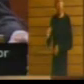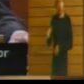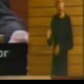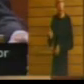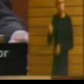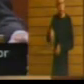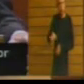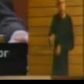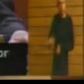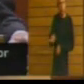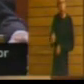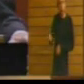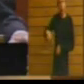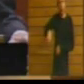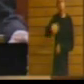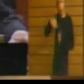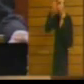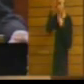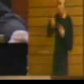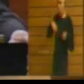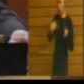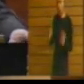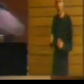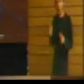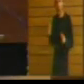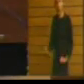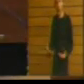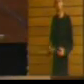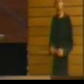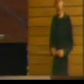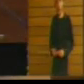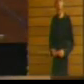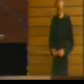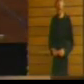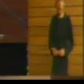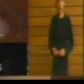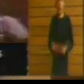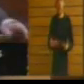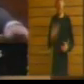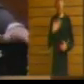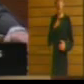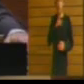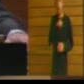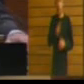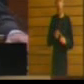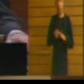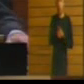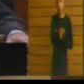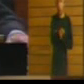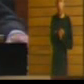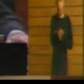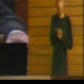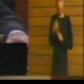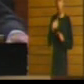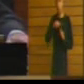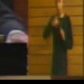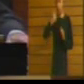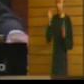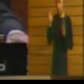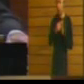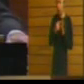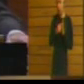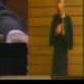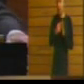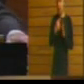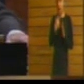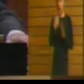derechos a ser atendidos como corresponde. Pero es que además, en esta moción, nosotros en su primer punto